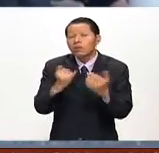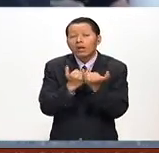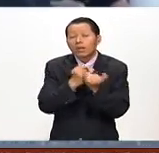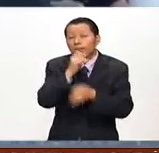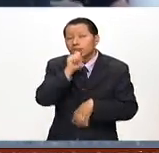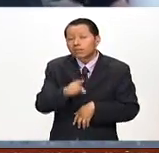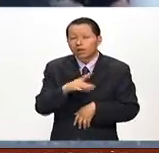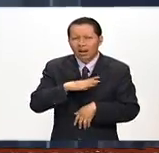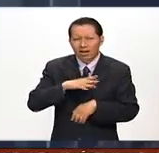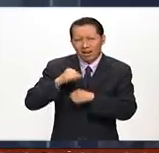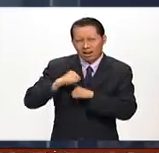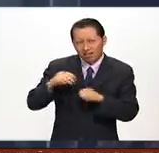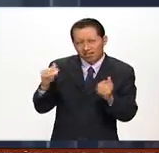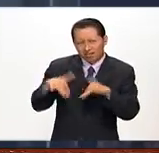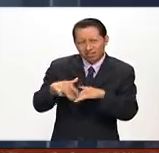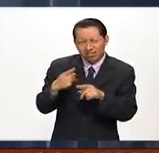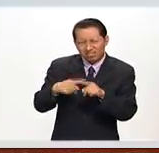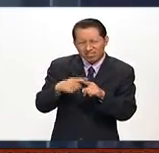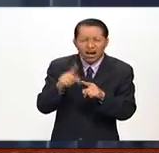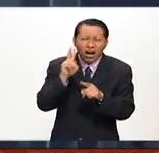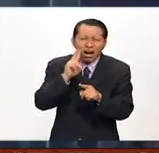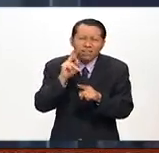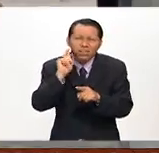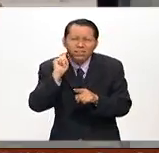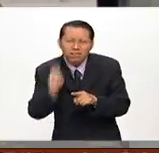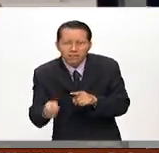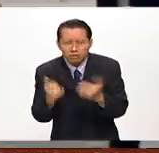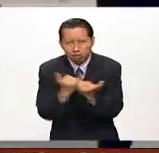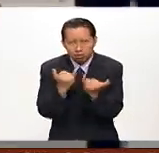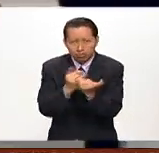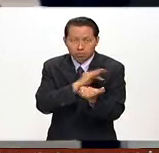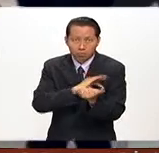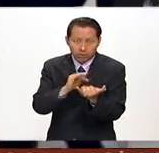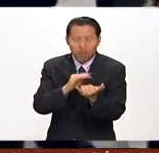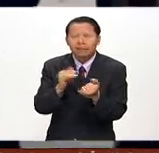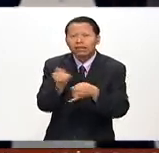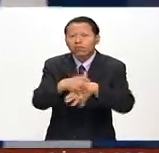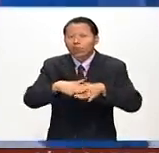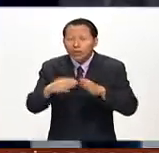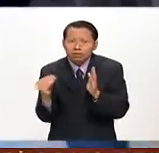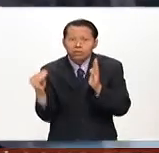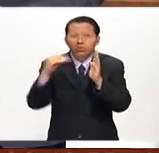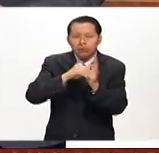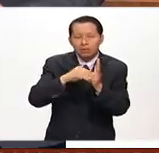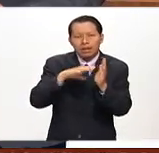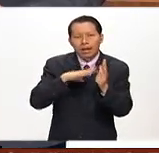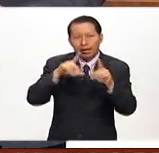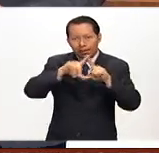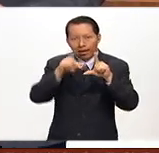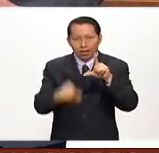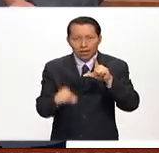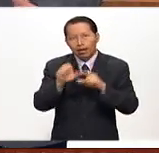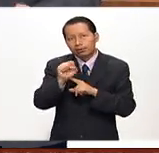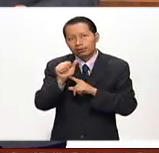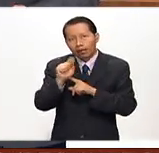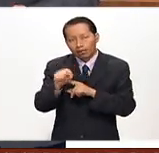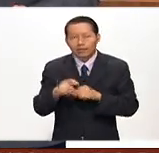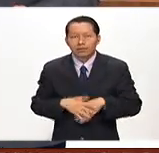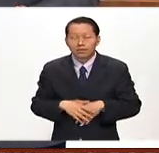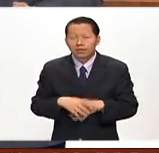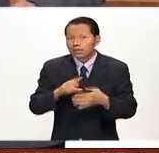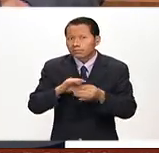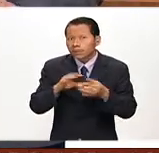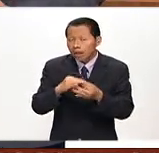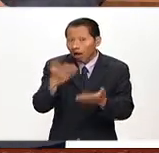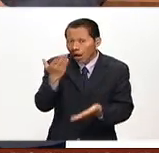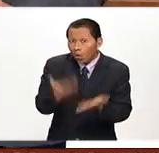agente promotor para su mayor seguridad. Su información será la registrada en la base de datos nacional del SAR. Considere que a partir